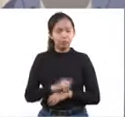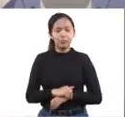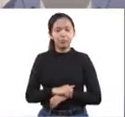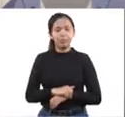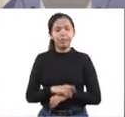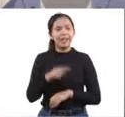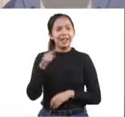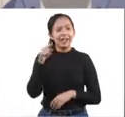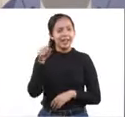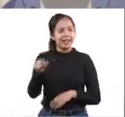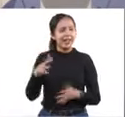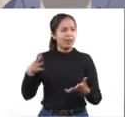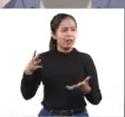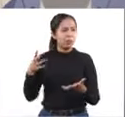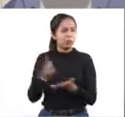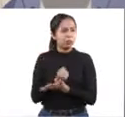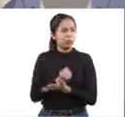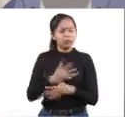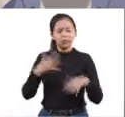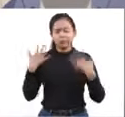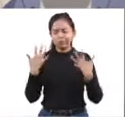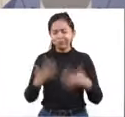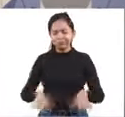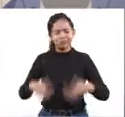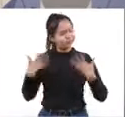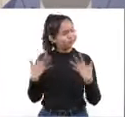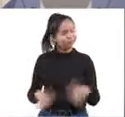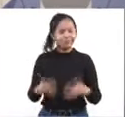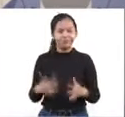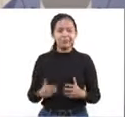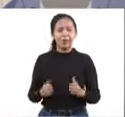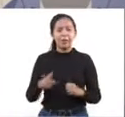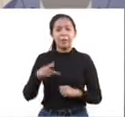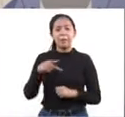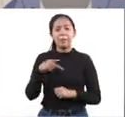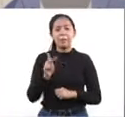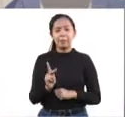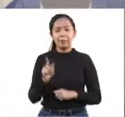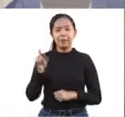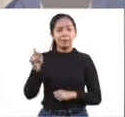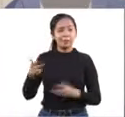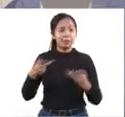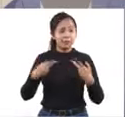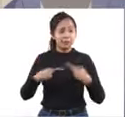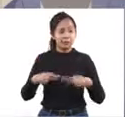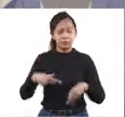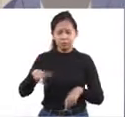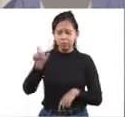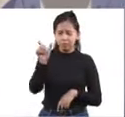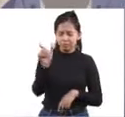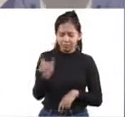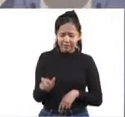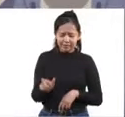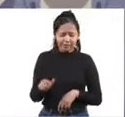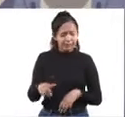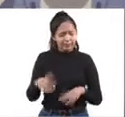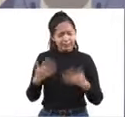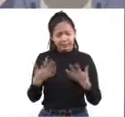logro verdaderamente impresionante, pero no más de la persona que él era.